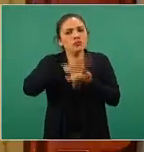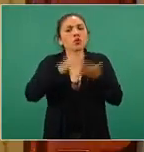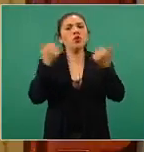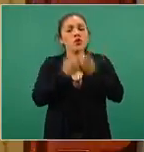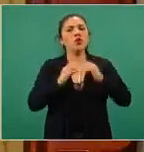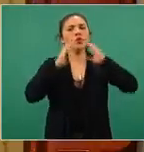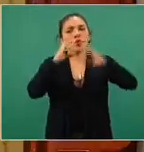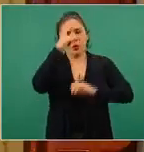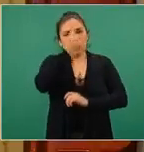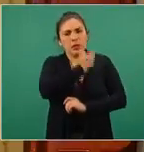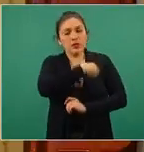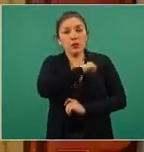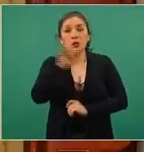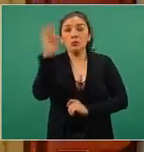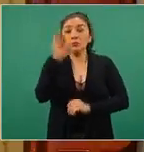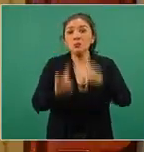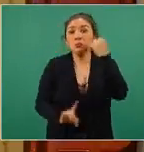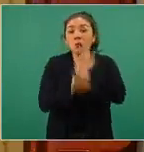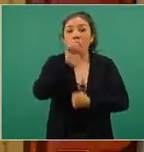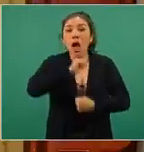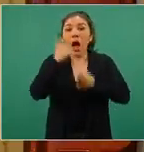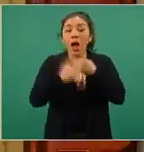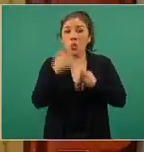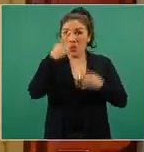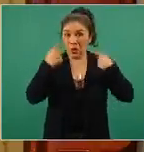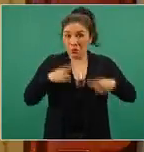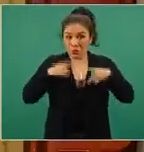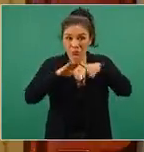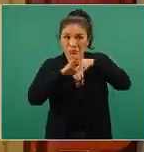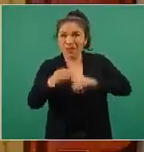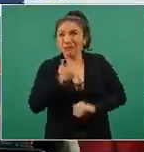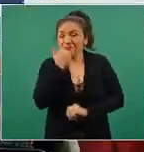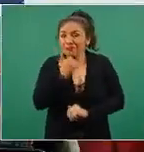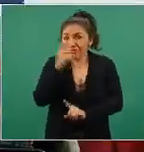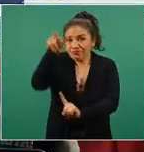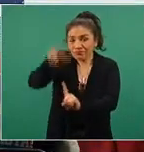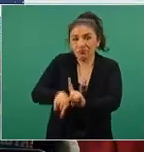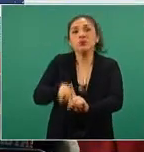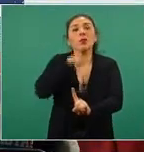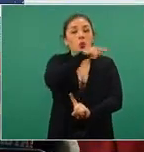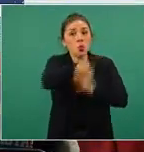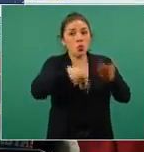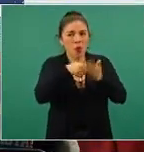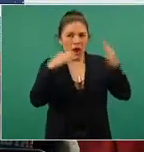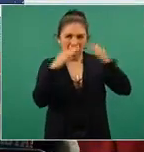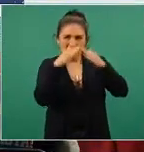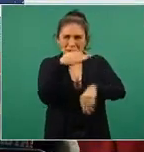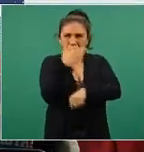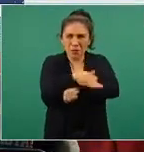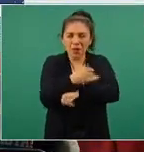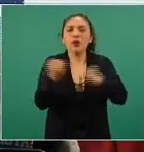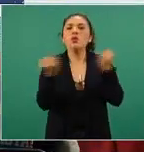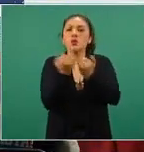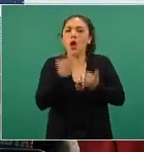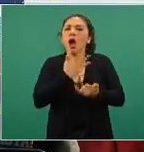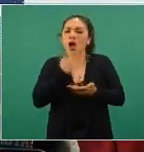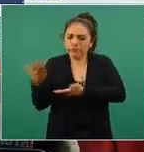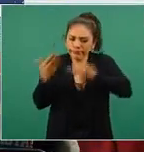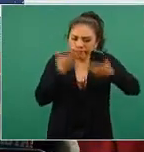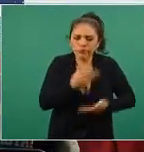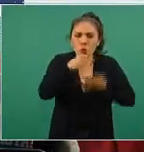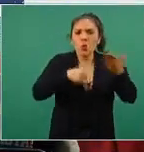filtros sanitarios. Si llegaba algún caso de algún migrante que fuera sospechoso, los albergues tuvieron también sus lugares